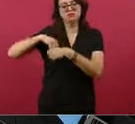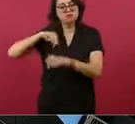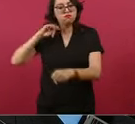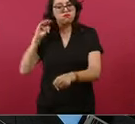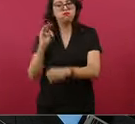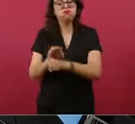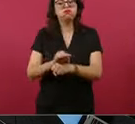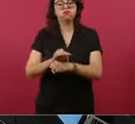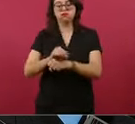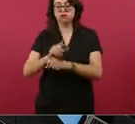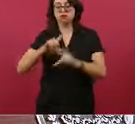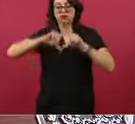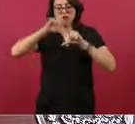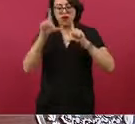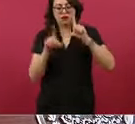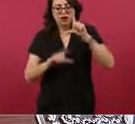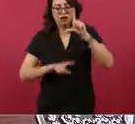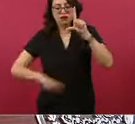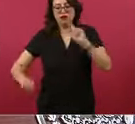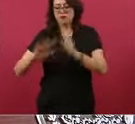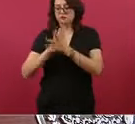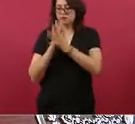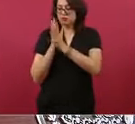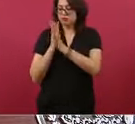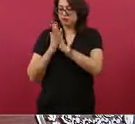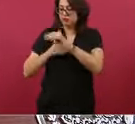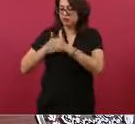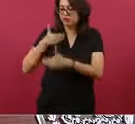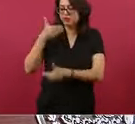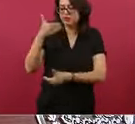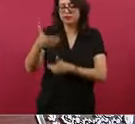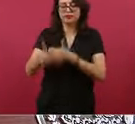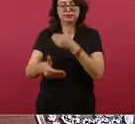Pero los medios, no.